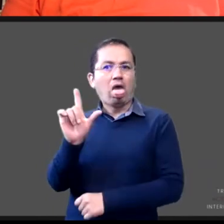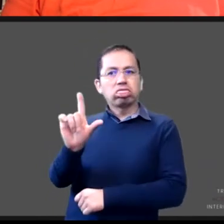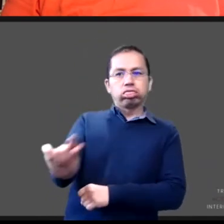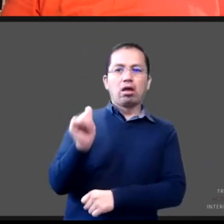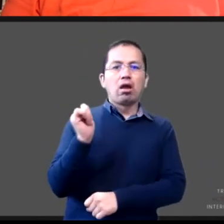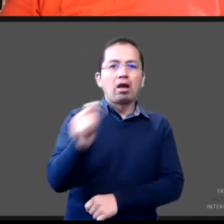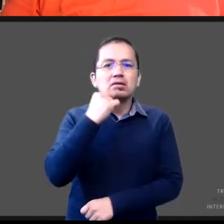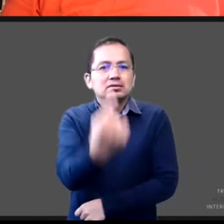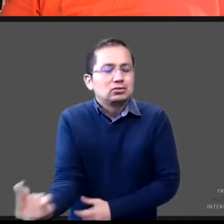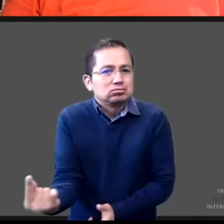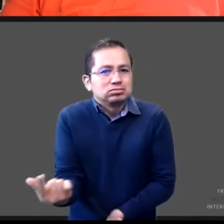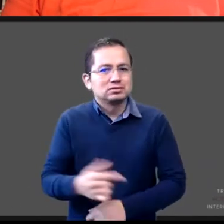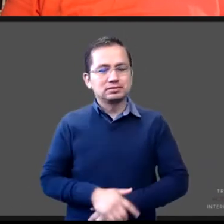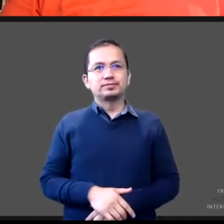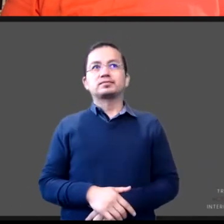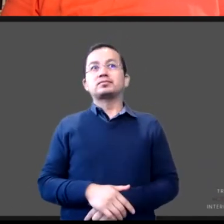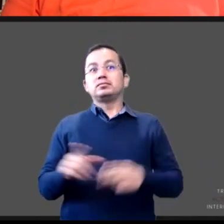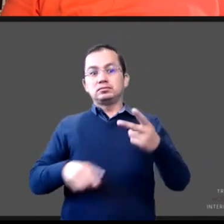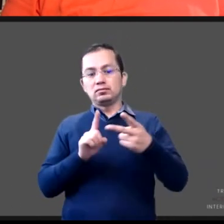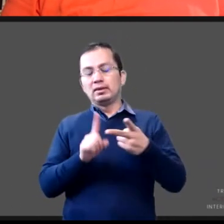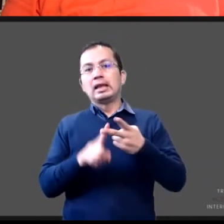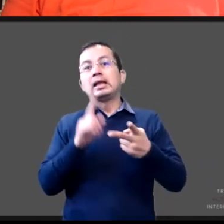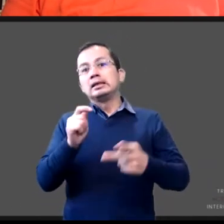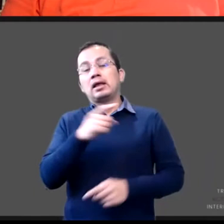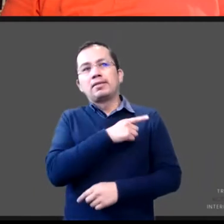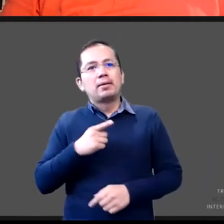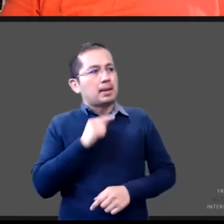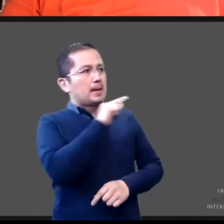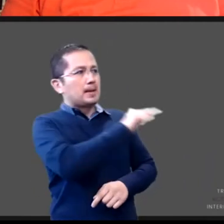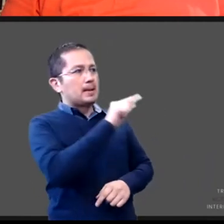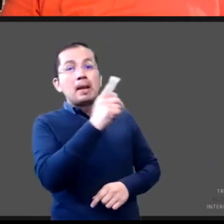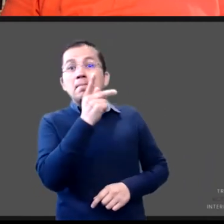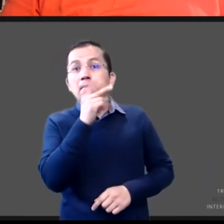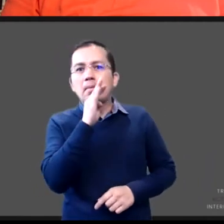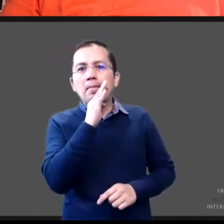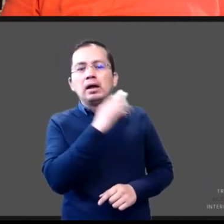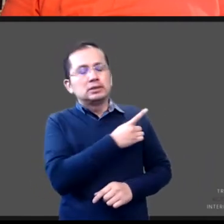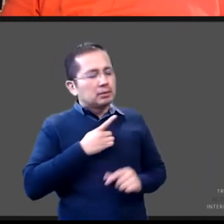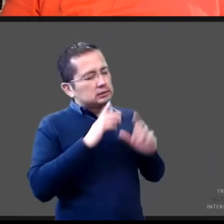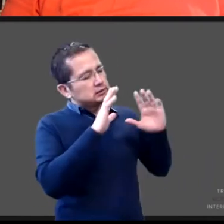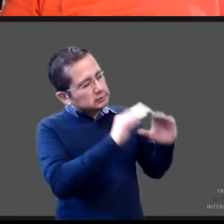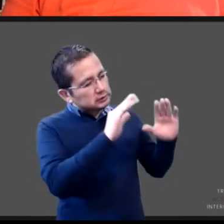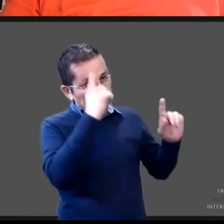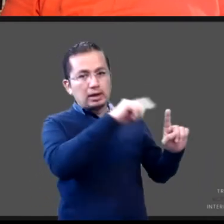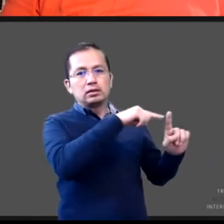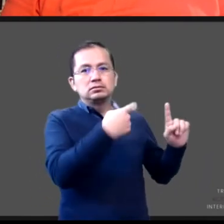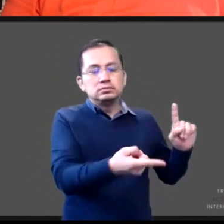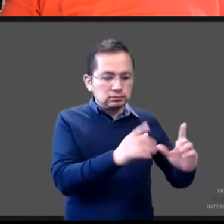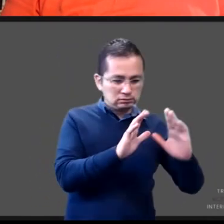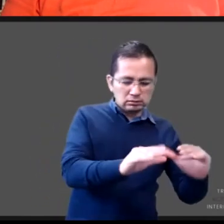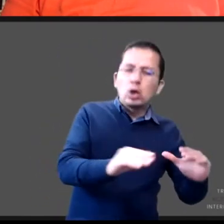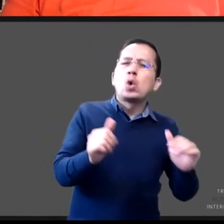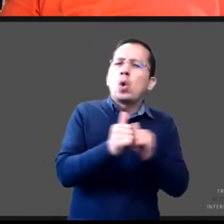madres herramientas para la crianza con ternura, ¿no? Y estas herramientas pasan por dos cuestiones. Primero, por un proceso de